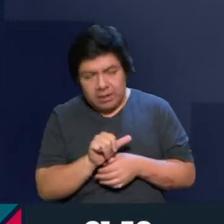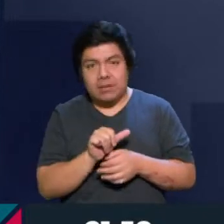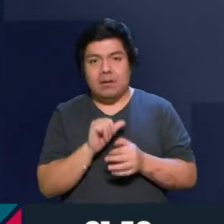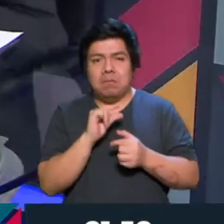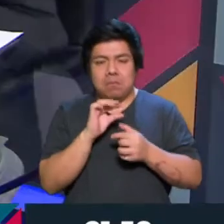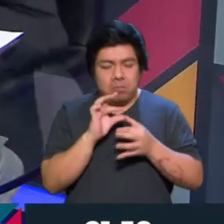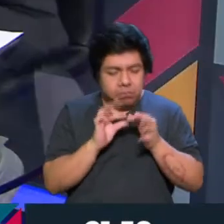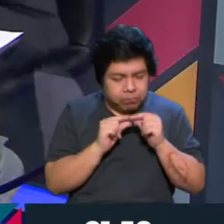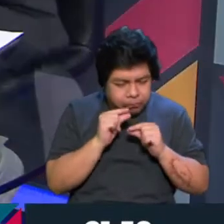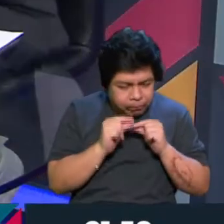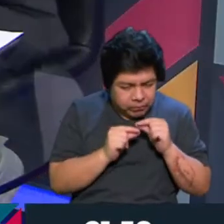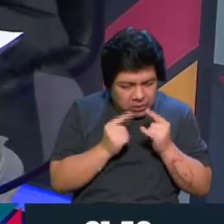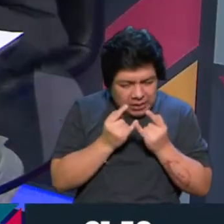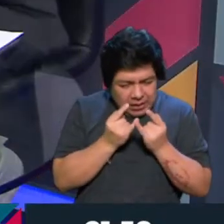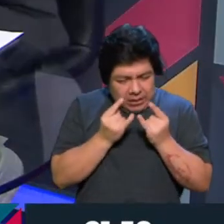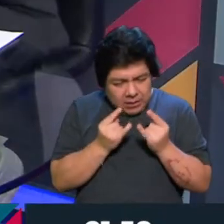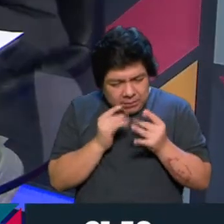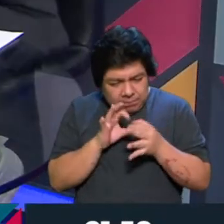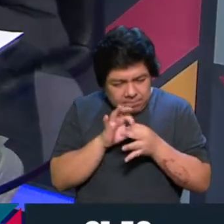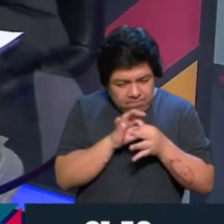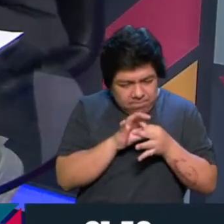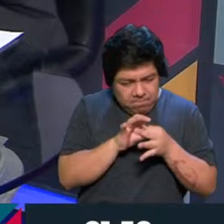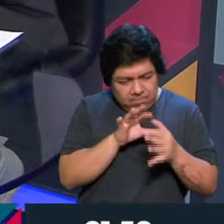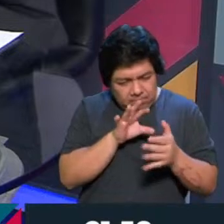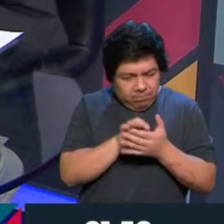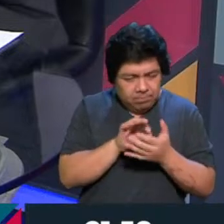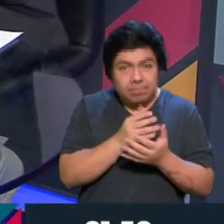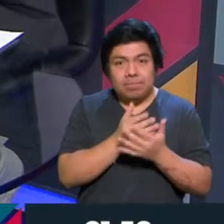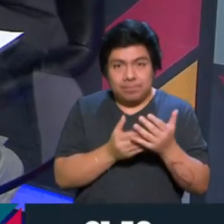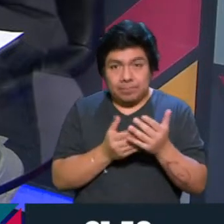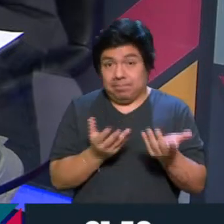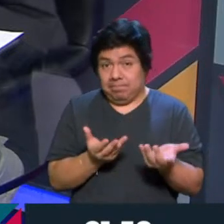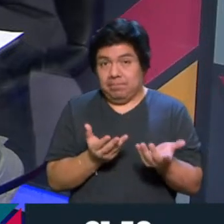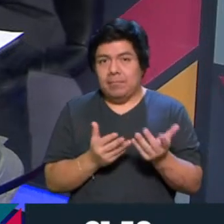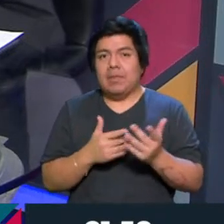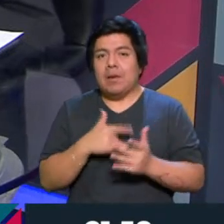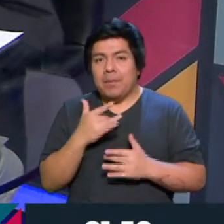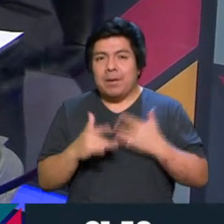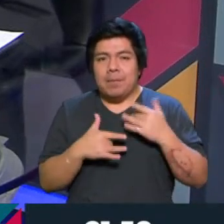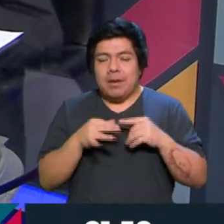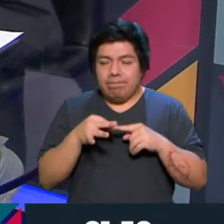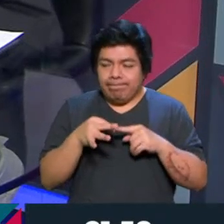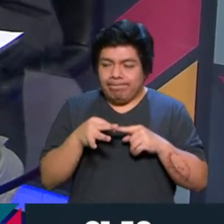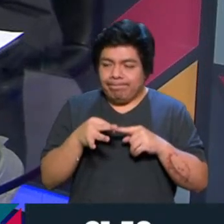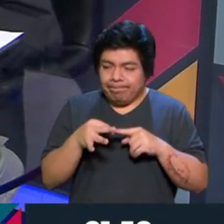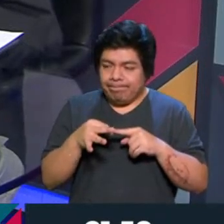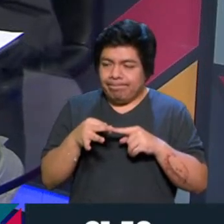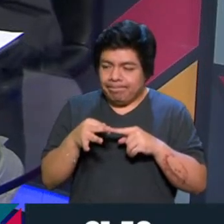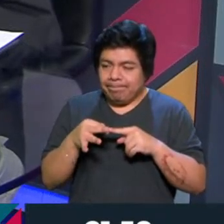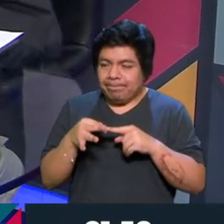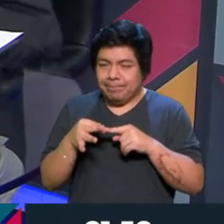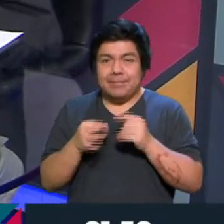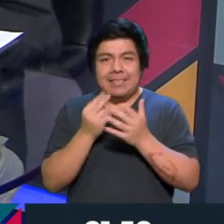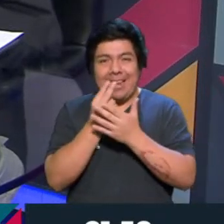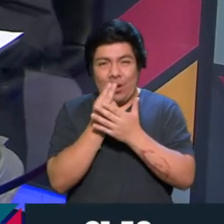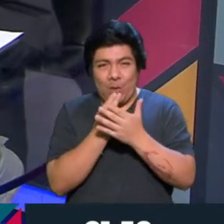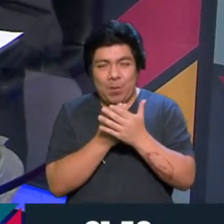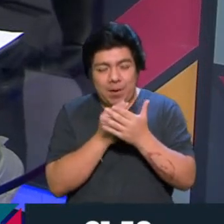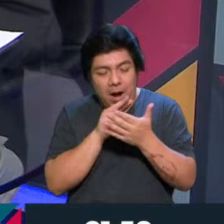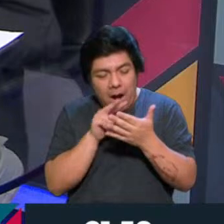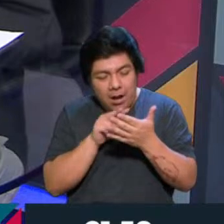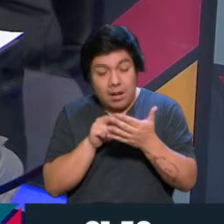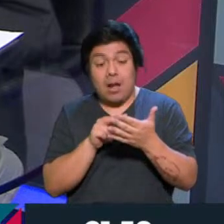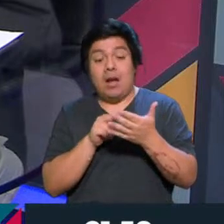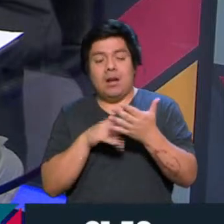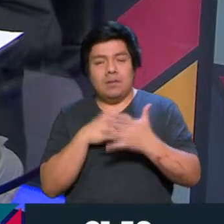adentrando al marco histórico, justamente desarrollando estos hechos, pero te va llevando de la mano con estos gráficos que te invitan